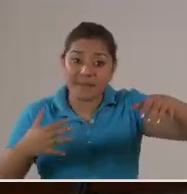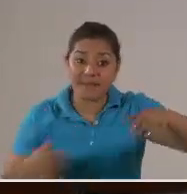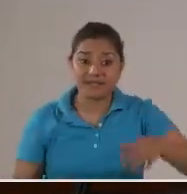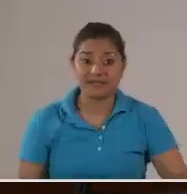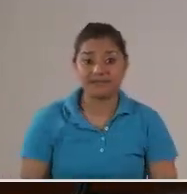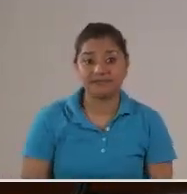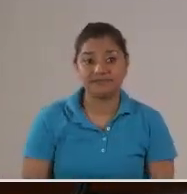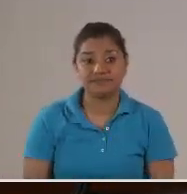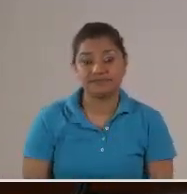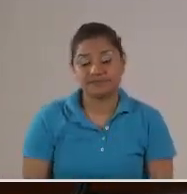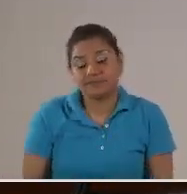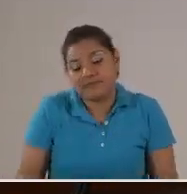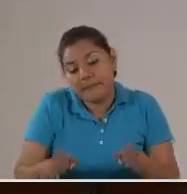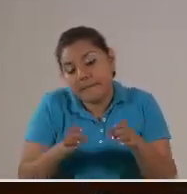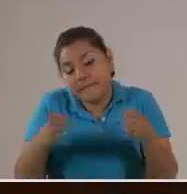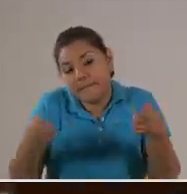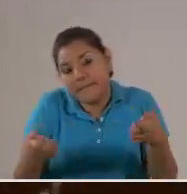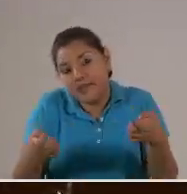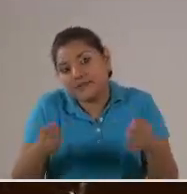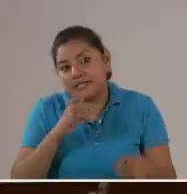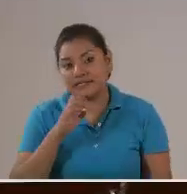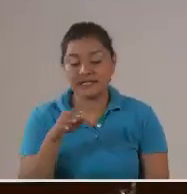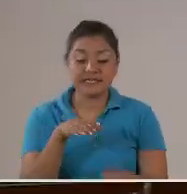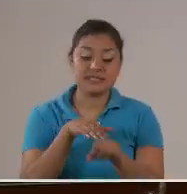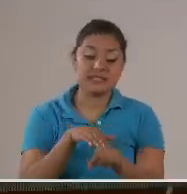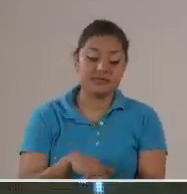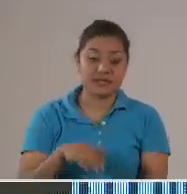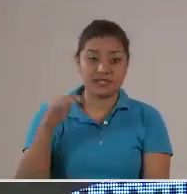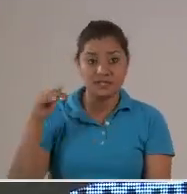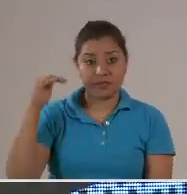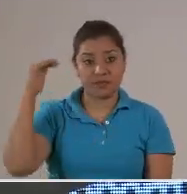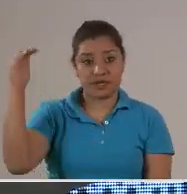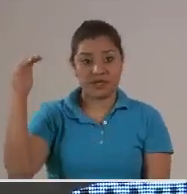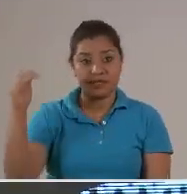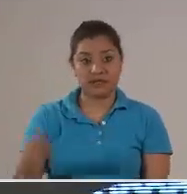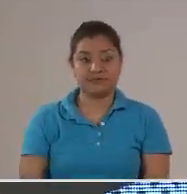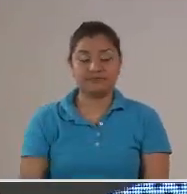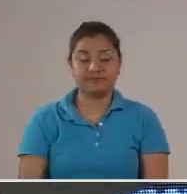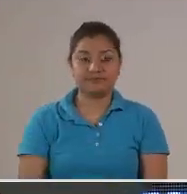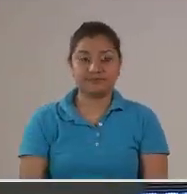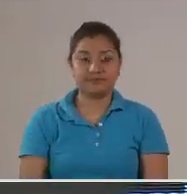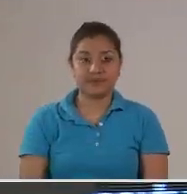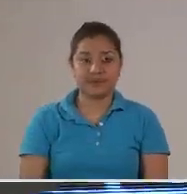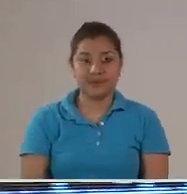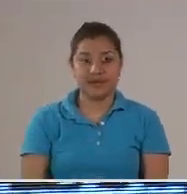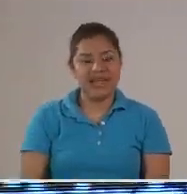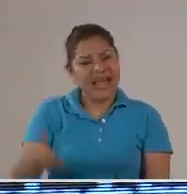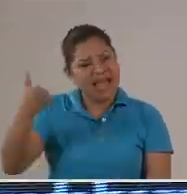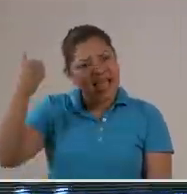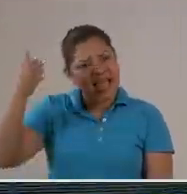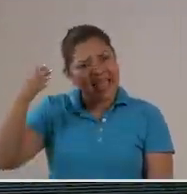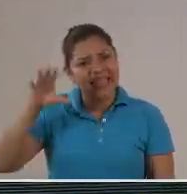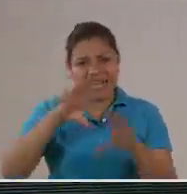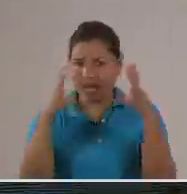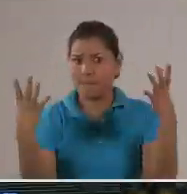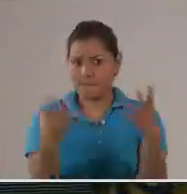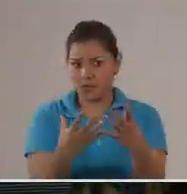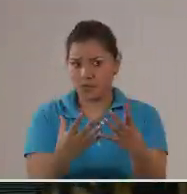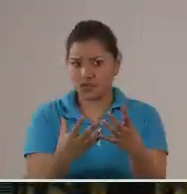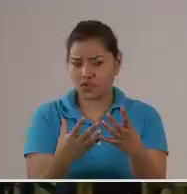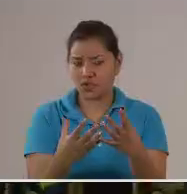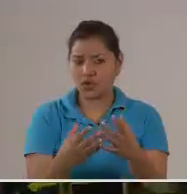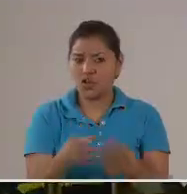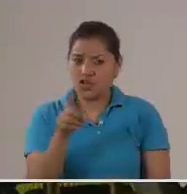arpas entonces discriminación por edad hermano Usted sabe que ha en el mundo vaya a conseguir